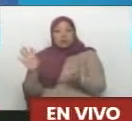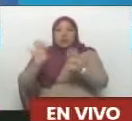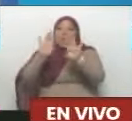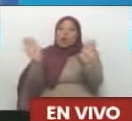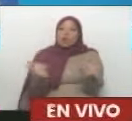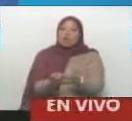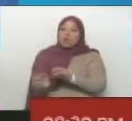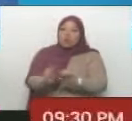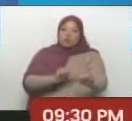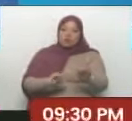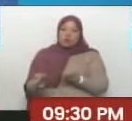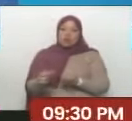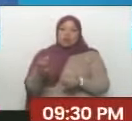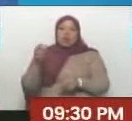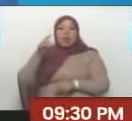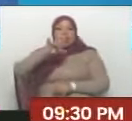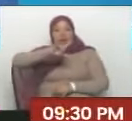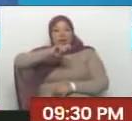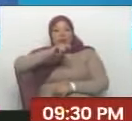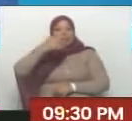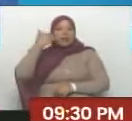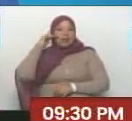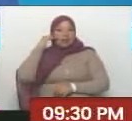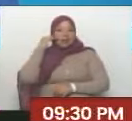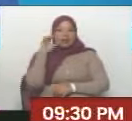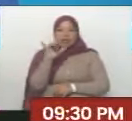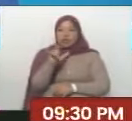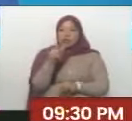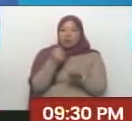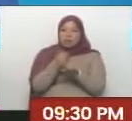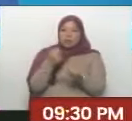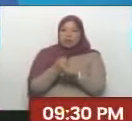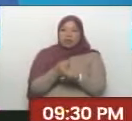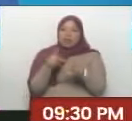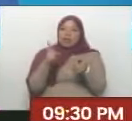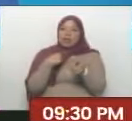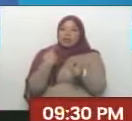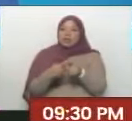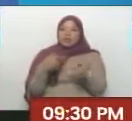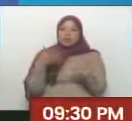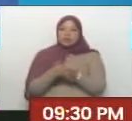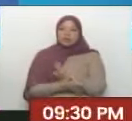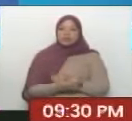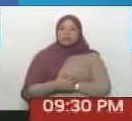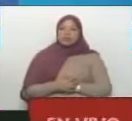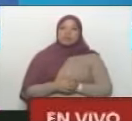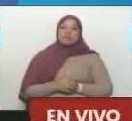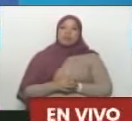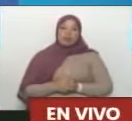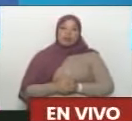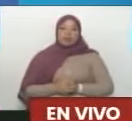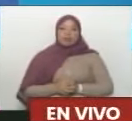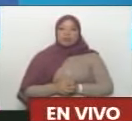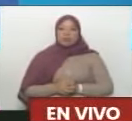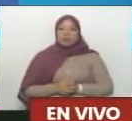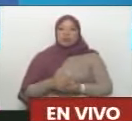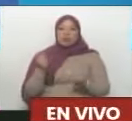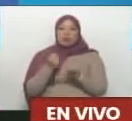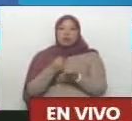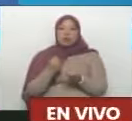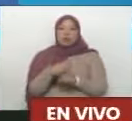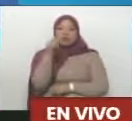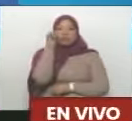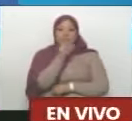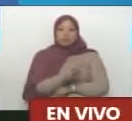mundo se mueve en las redes sociales, mi compadre. Entonces tenemos que ser los campeones de